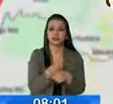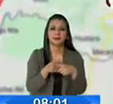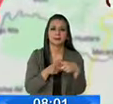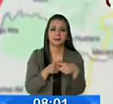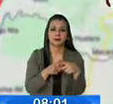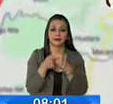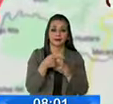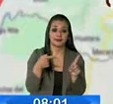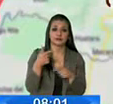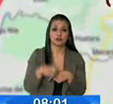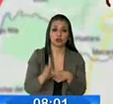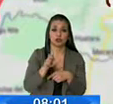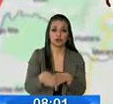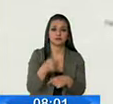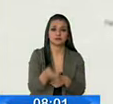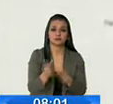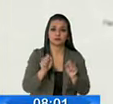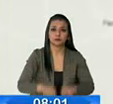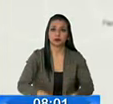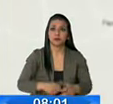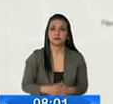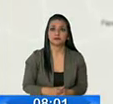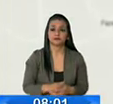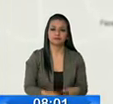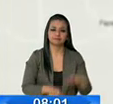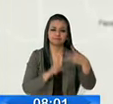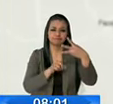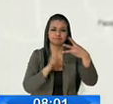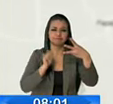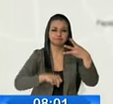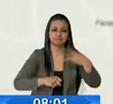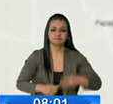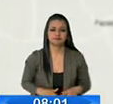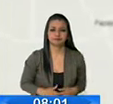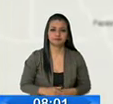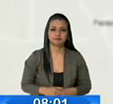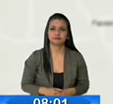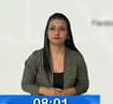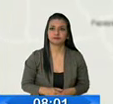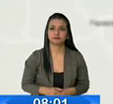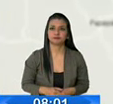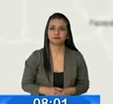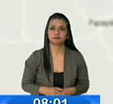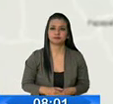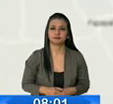desde la ciudad de Loja. Ruta 3, Arenillas, Arenillas, Huaquillas.